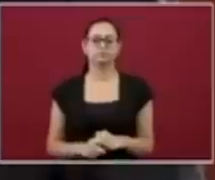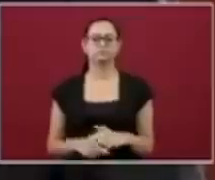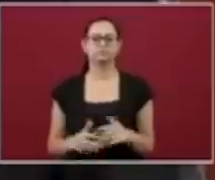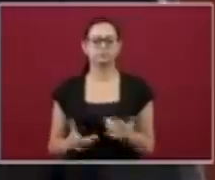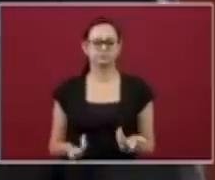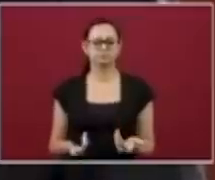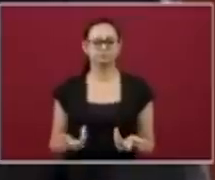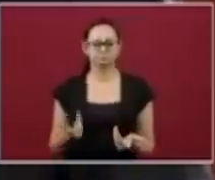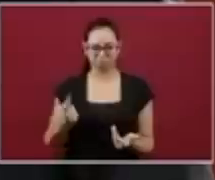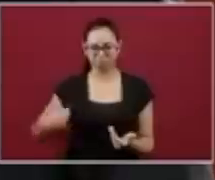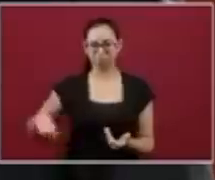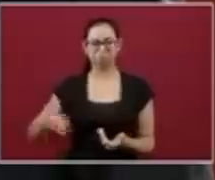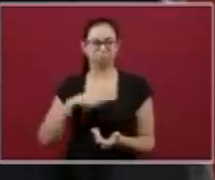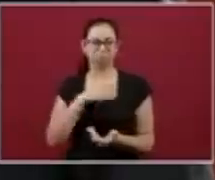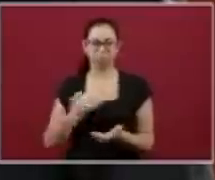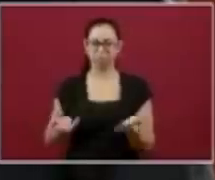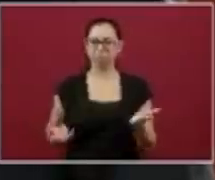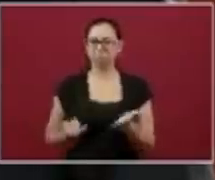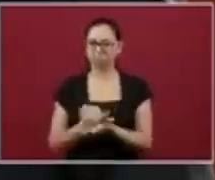reunir recursos